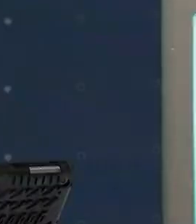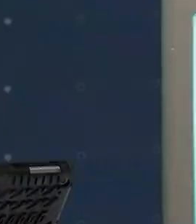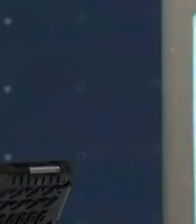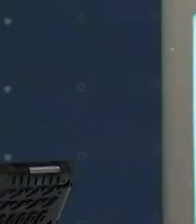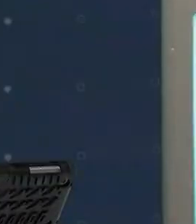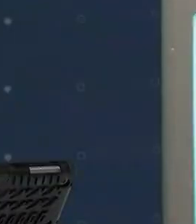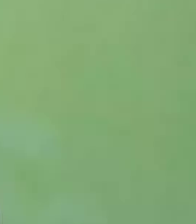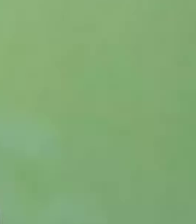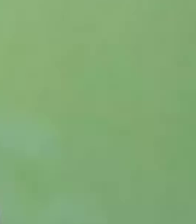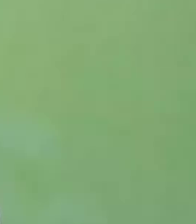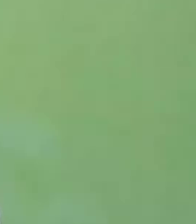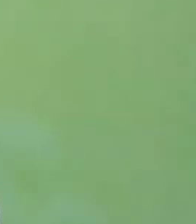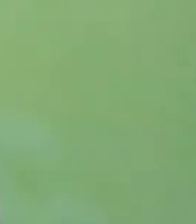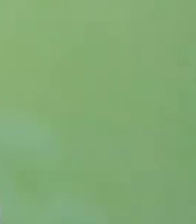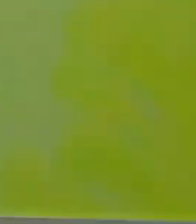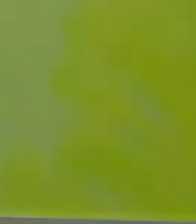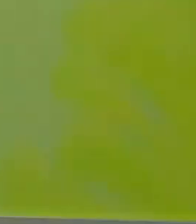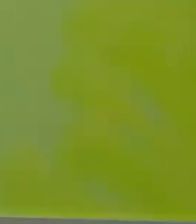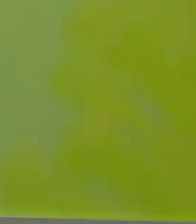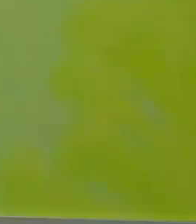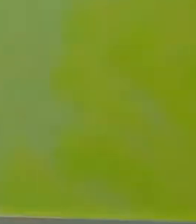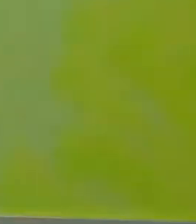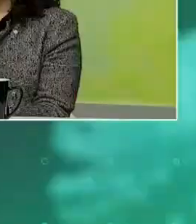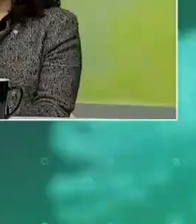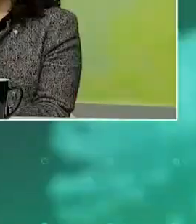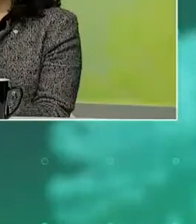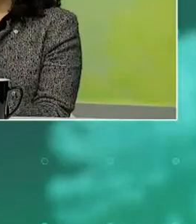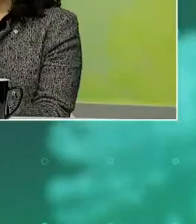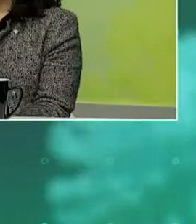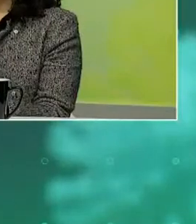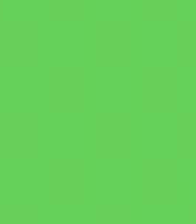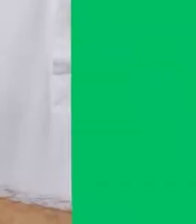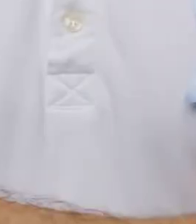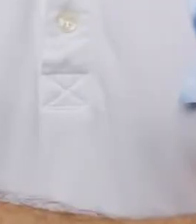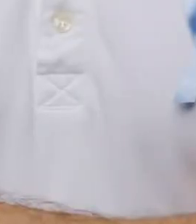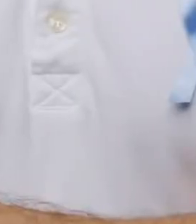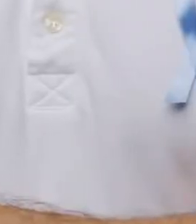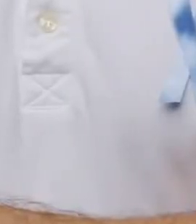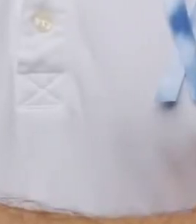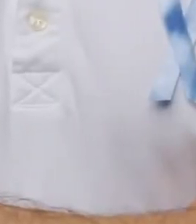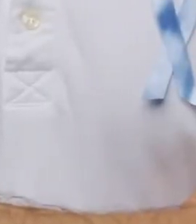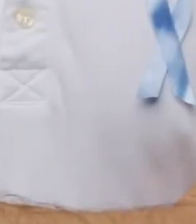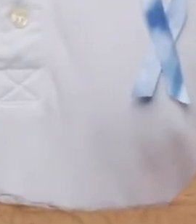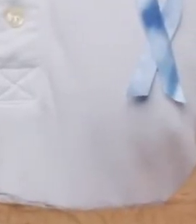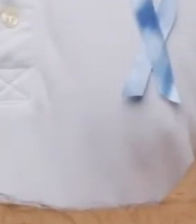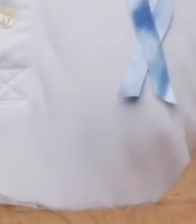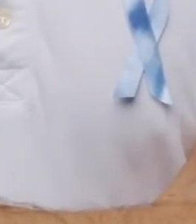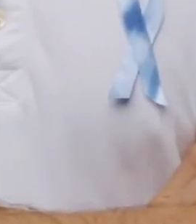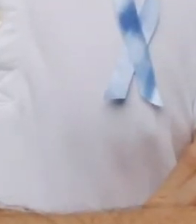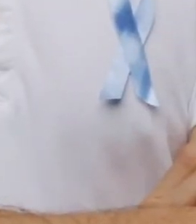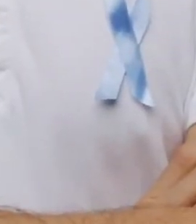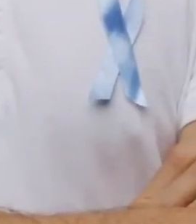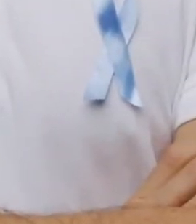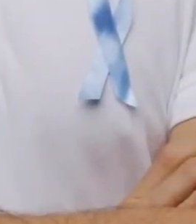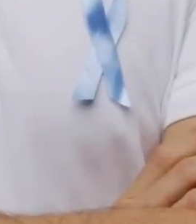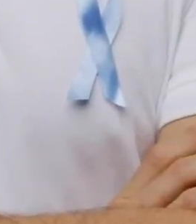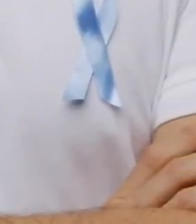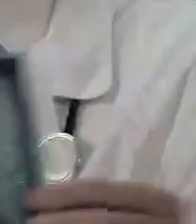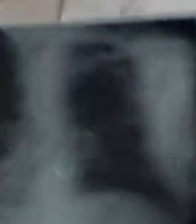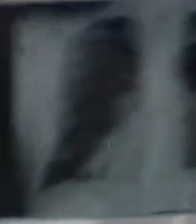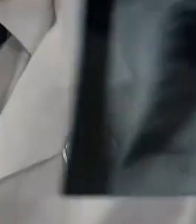un espacio en vivo para informar y resolver dudas sobre COVID-19. En octubre, abordaremos distintos tipos